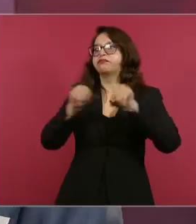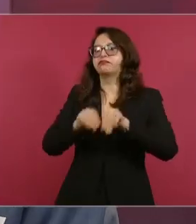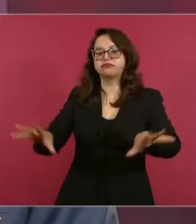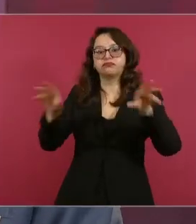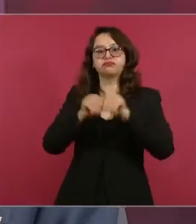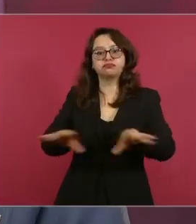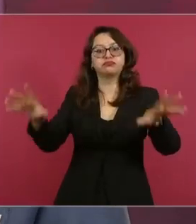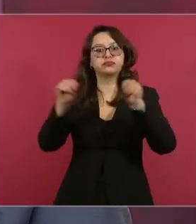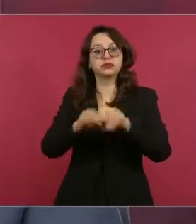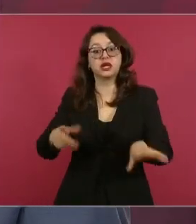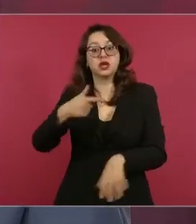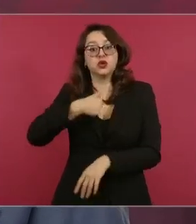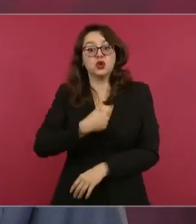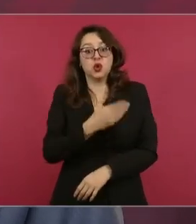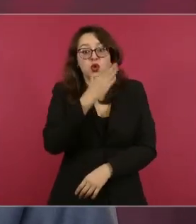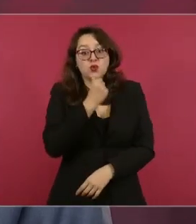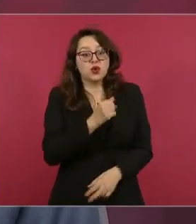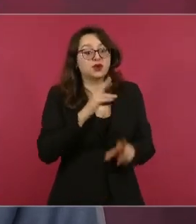los ataques,